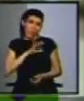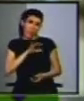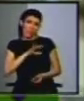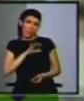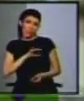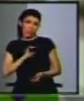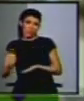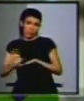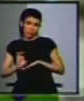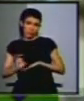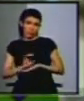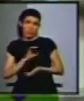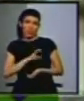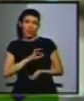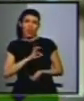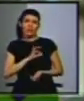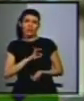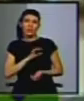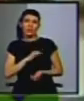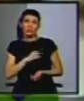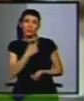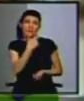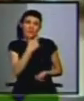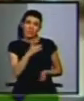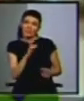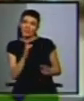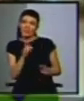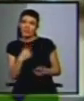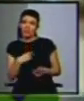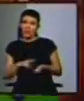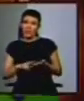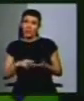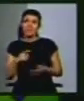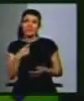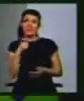jubilación. No se ría, pero son 140 mil